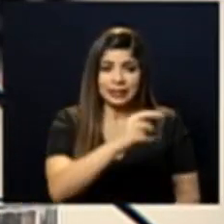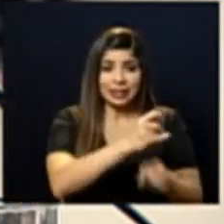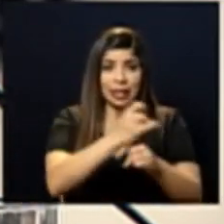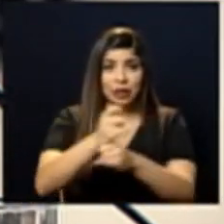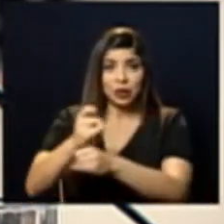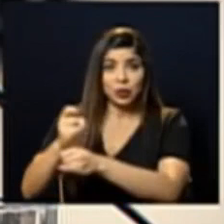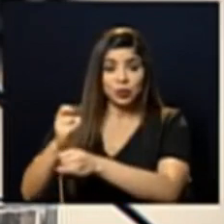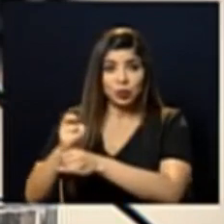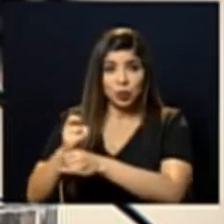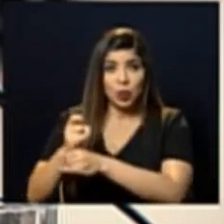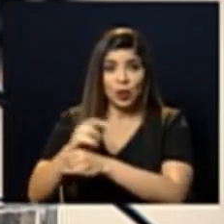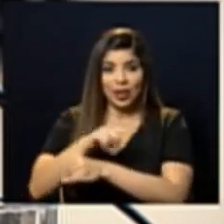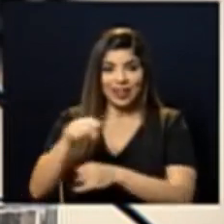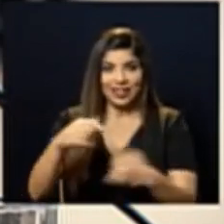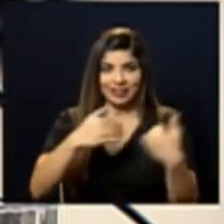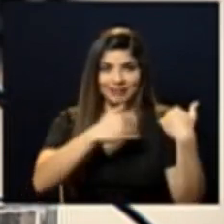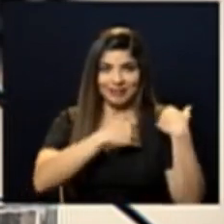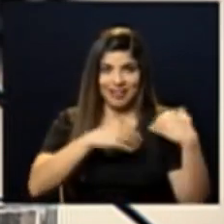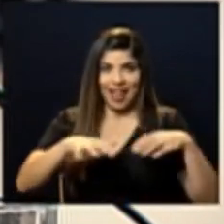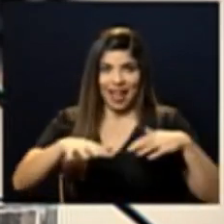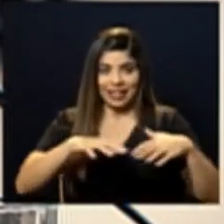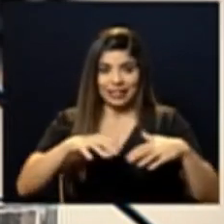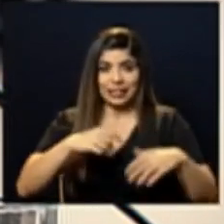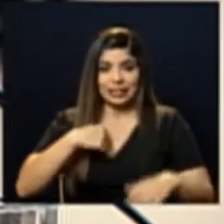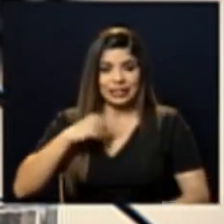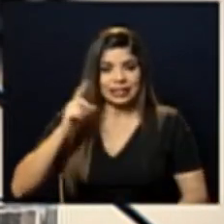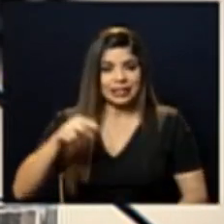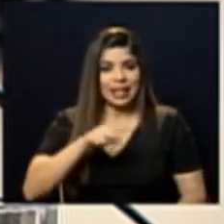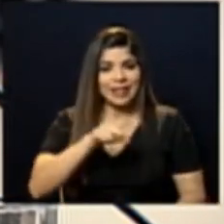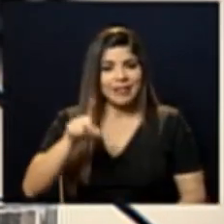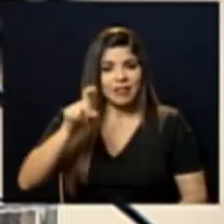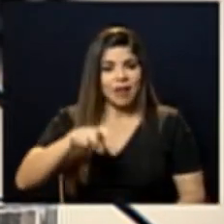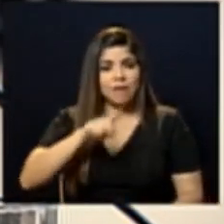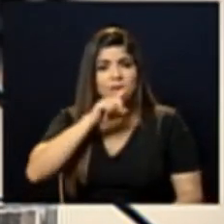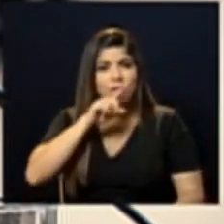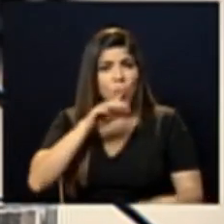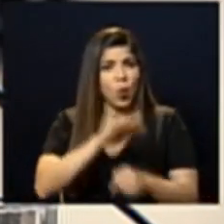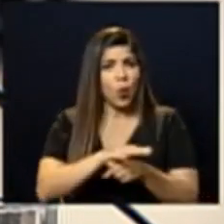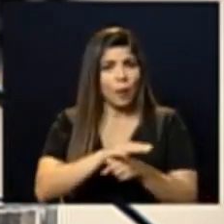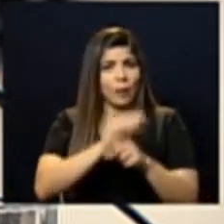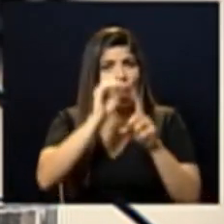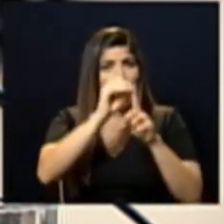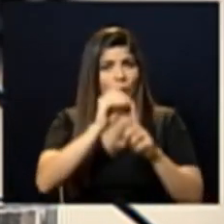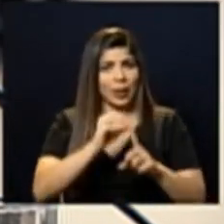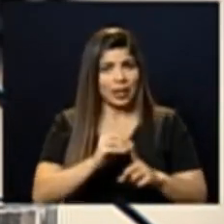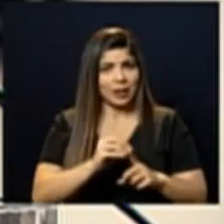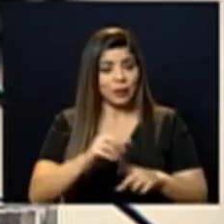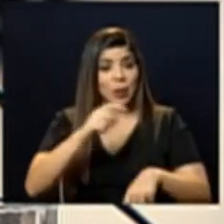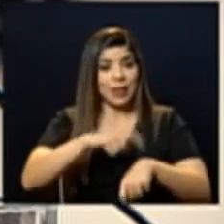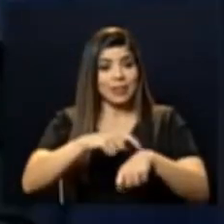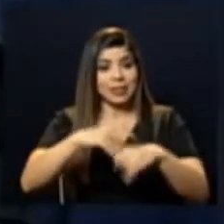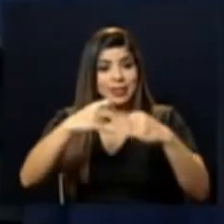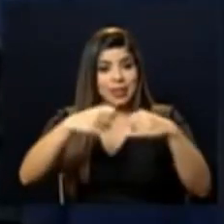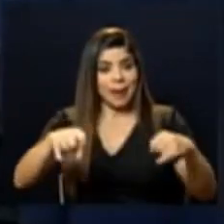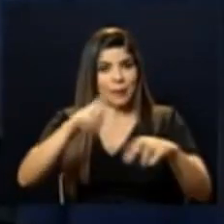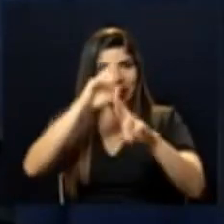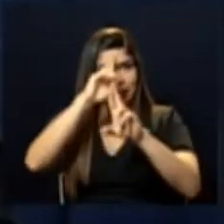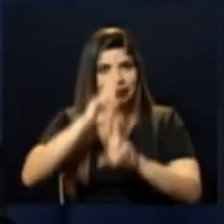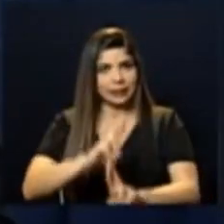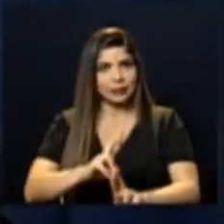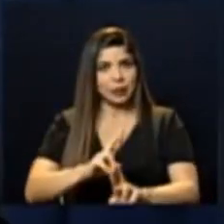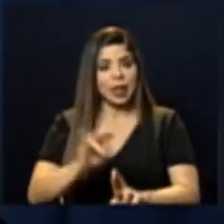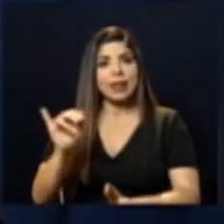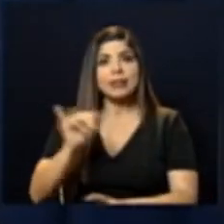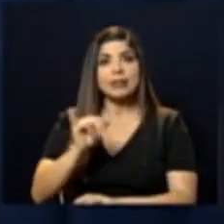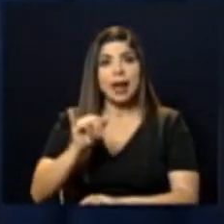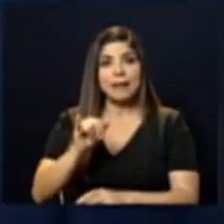cargo de las acciones es que cumplan sus objetivos en los plazos determinados, además de